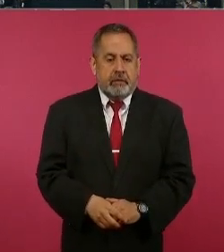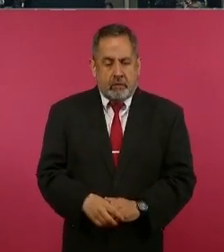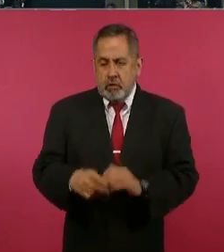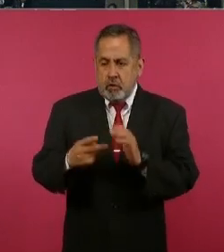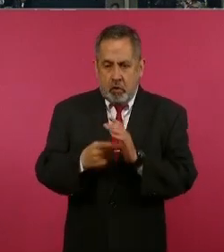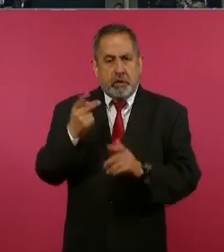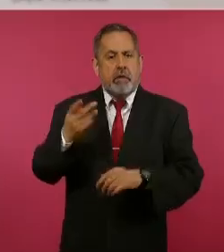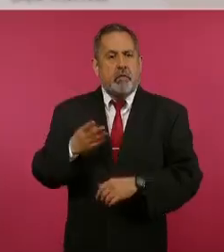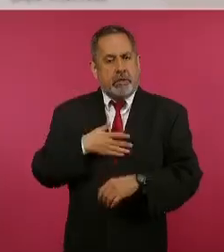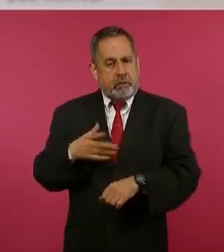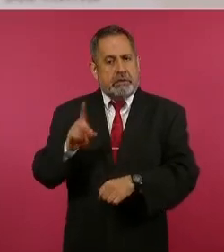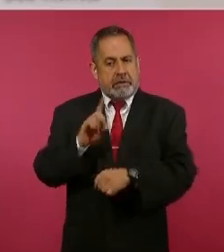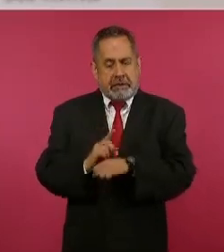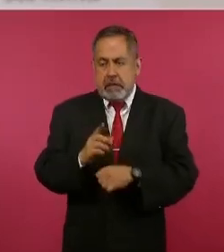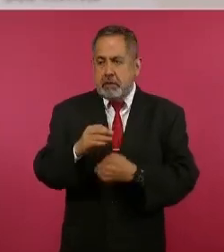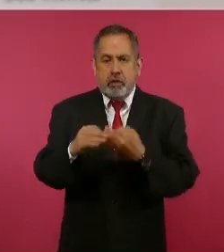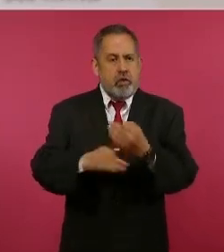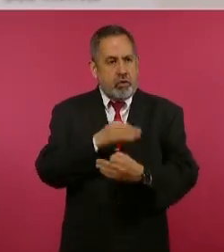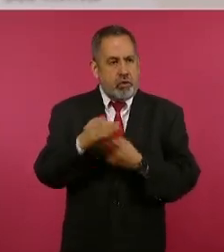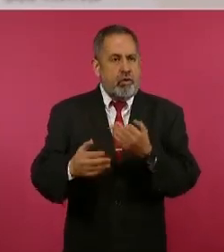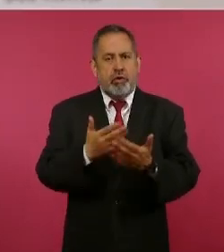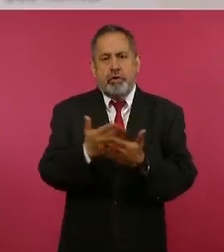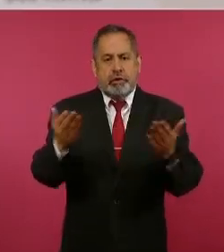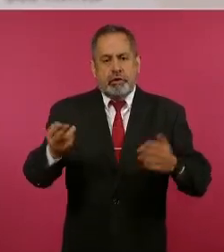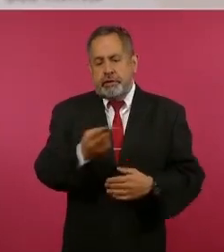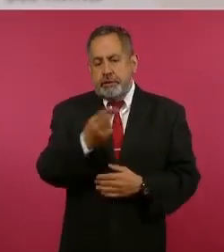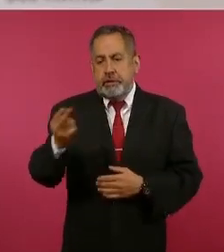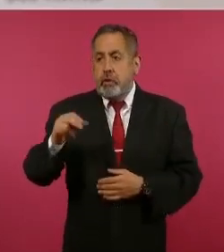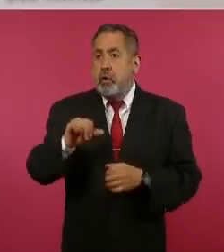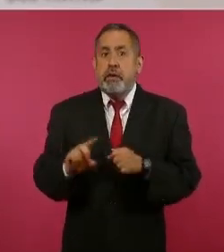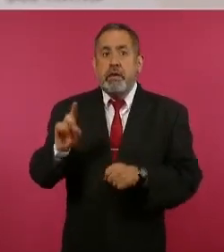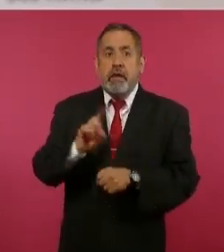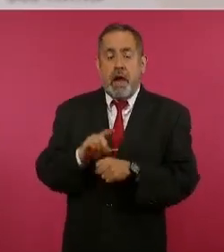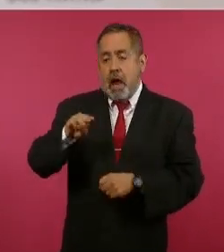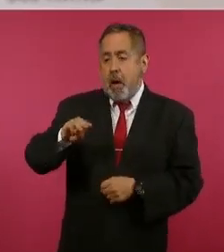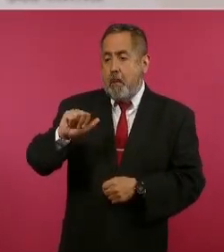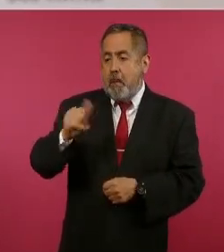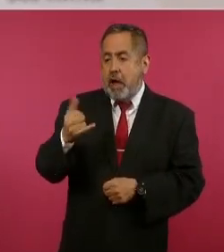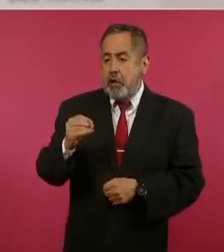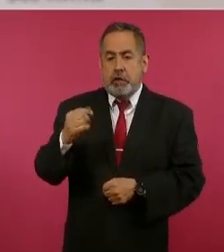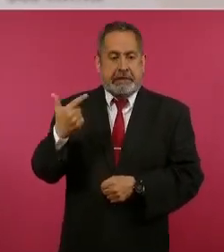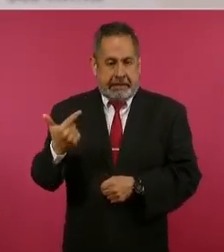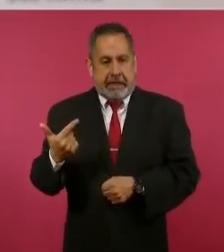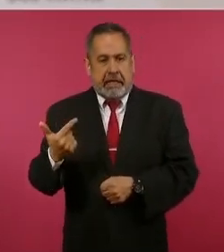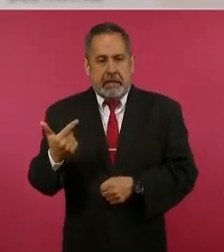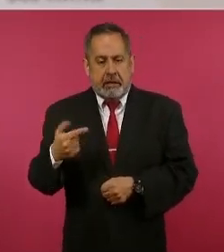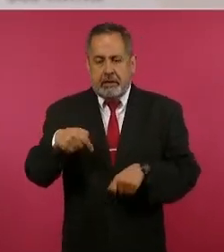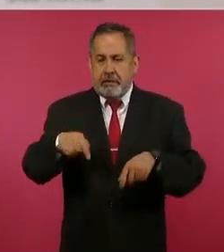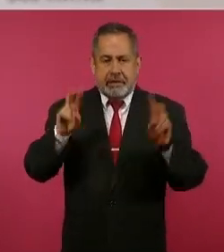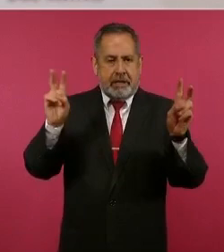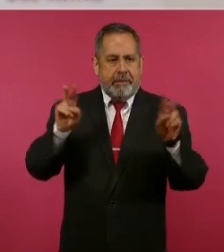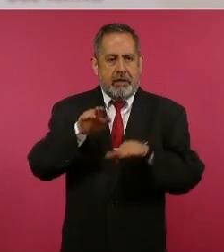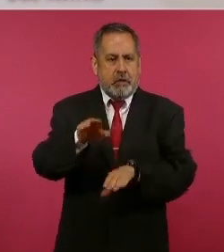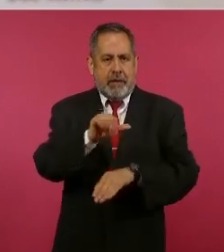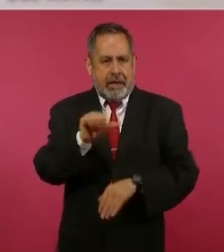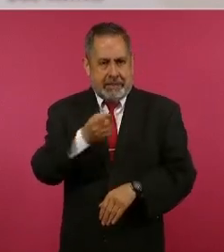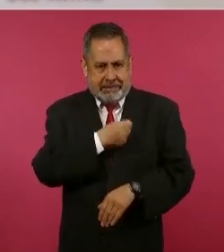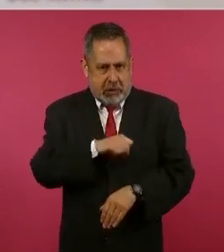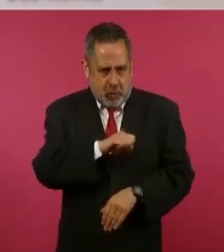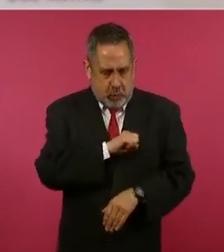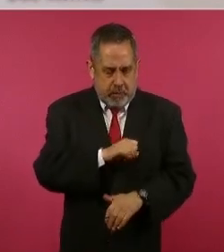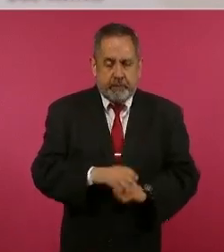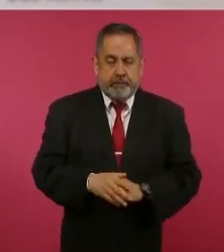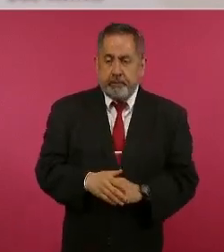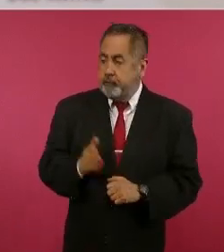nuevamente muy buenos días a todas y todos ustedes este 7 de mayo en el Pulso de la Salud.